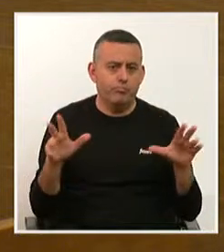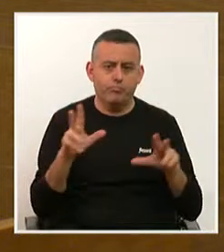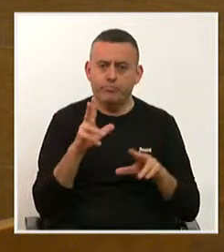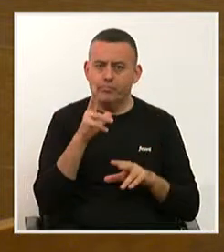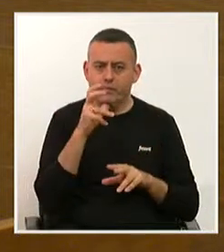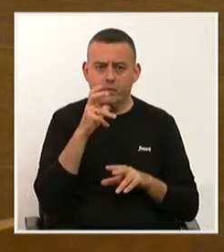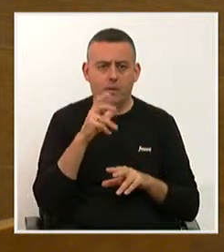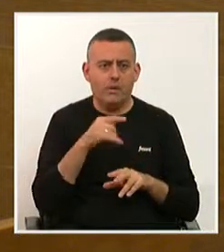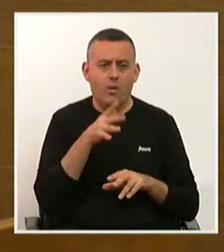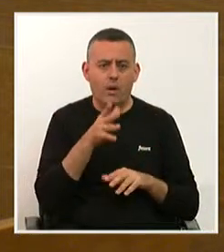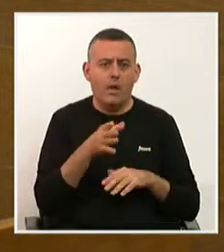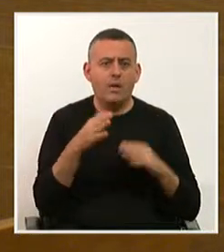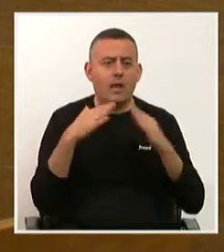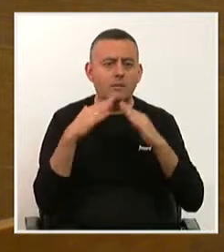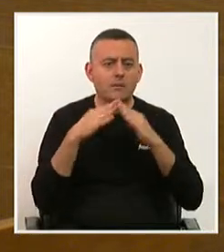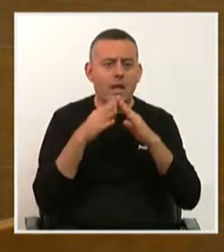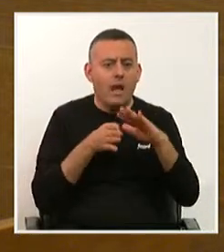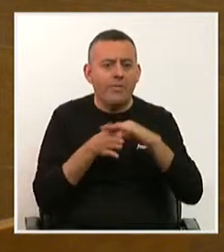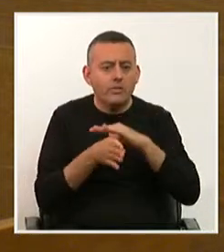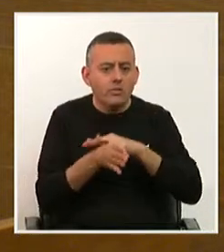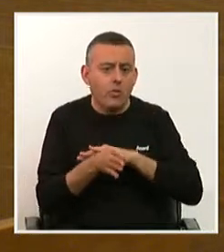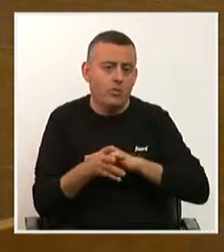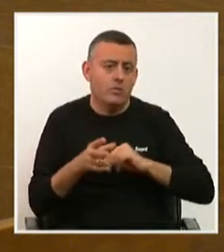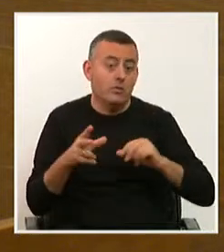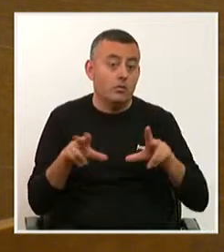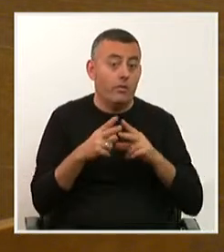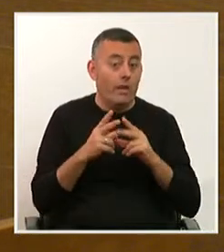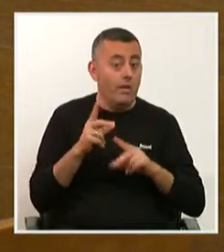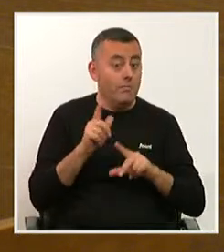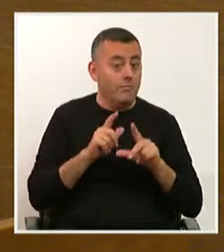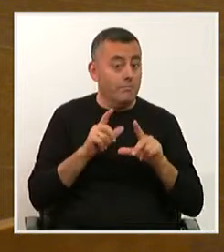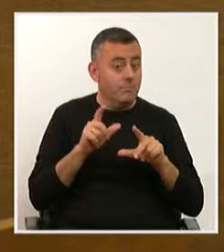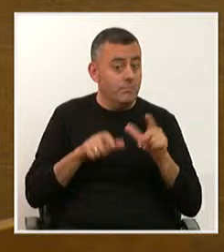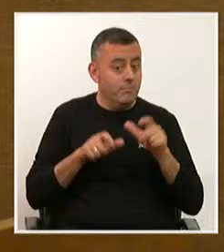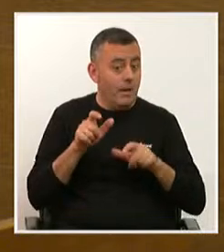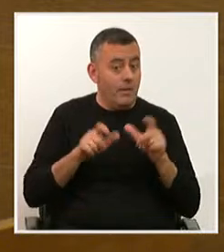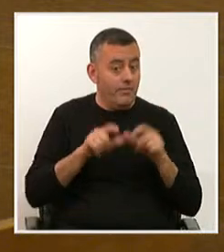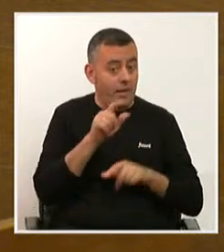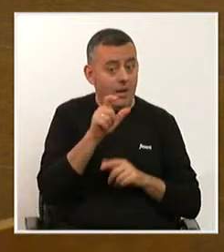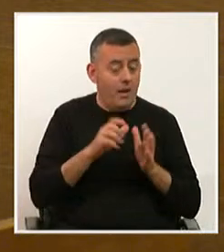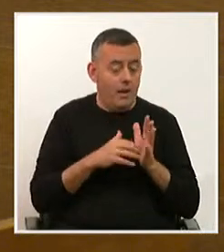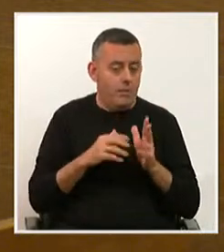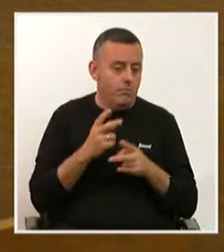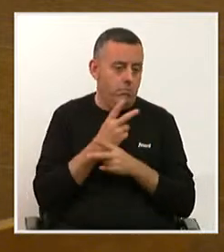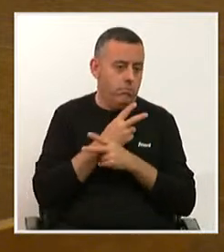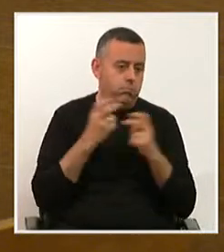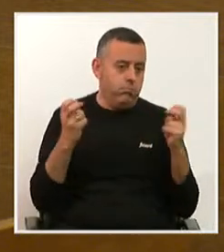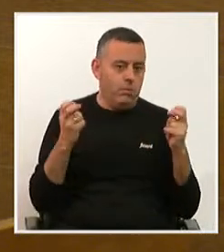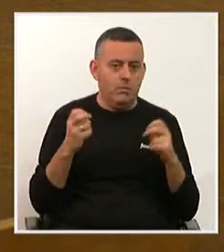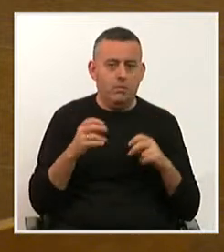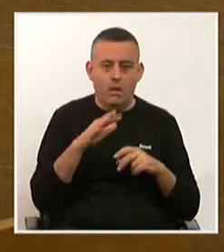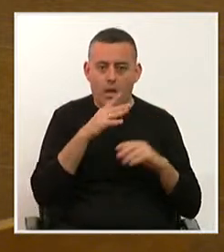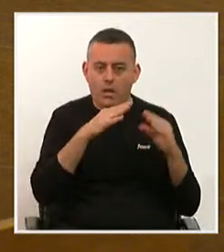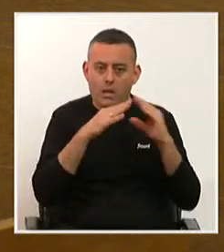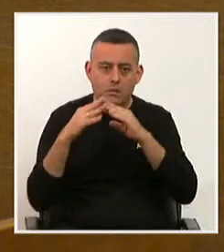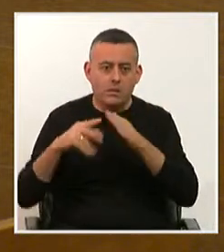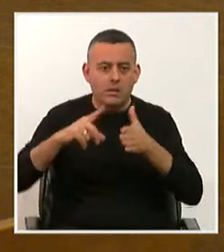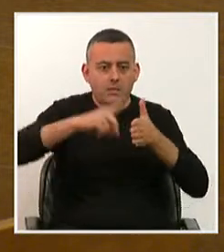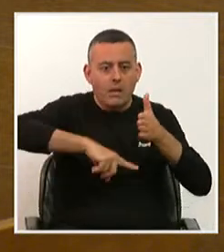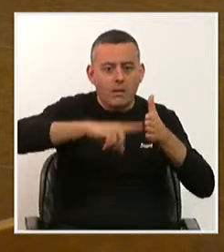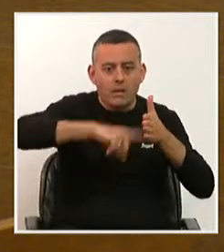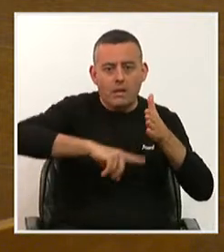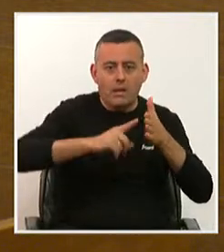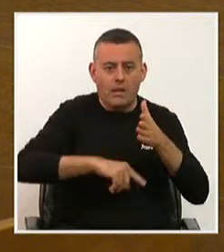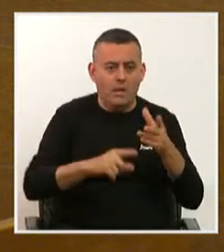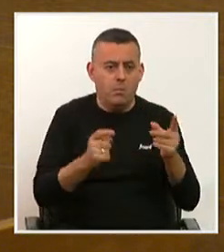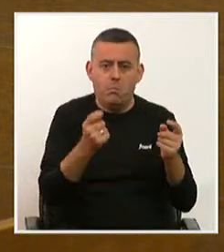est como un principal problemes de la soci valenciana la demandait ener ha crescut considerablement y el PR